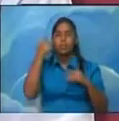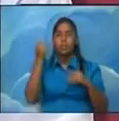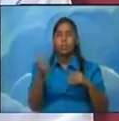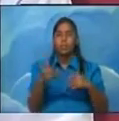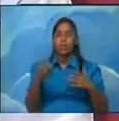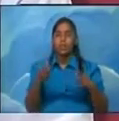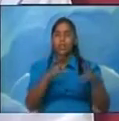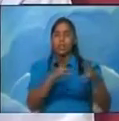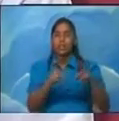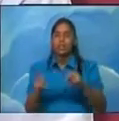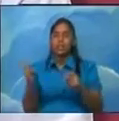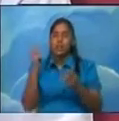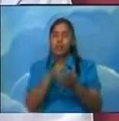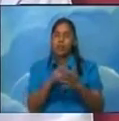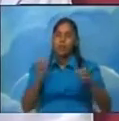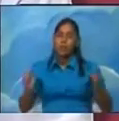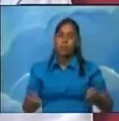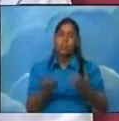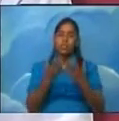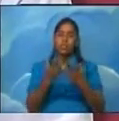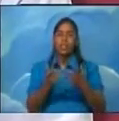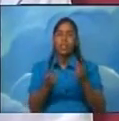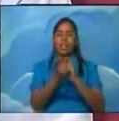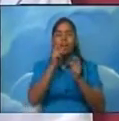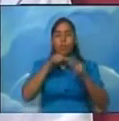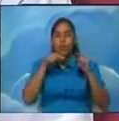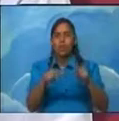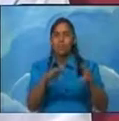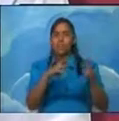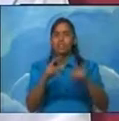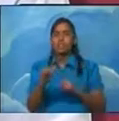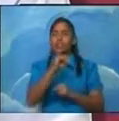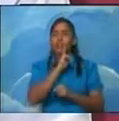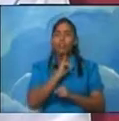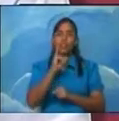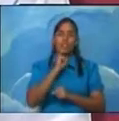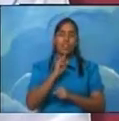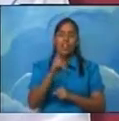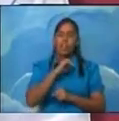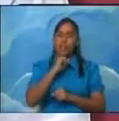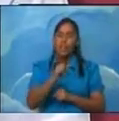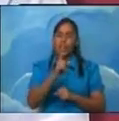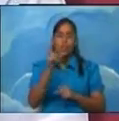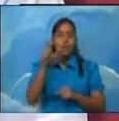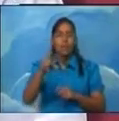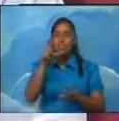la tierra pueda producir. En cambio, la tierra de Israel no era necesario, pues la tierra